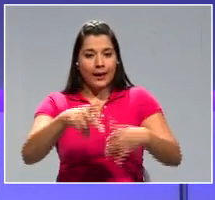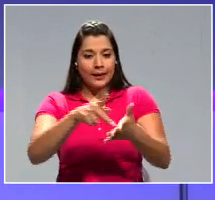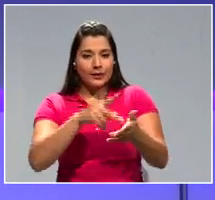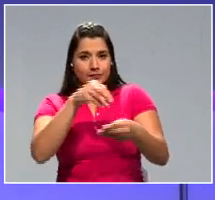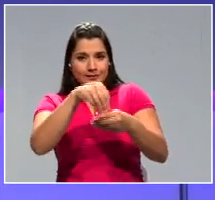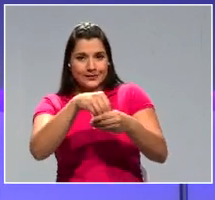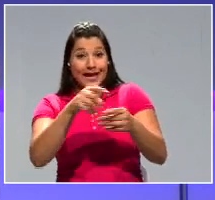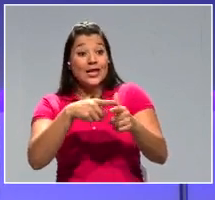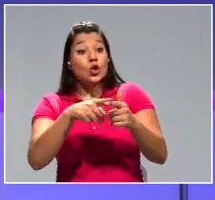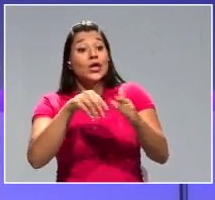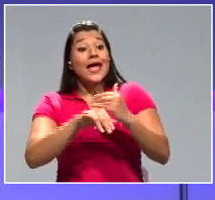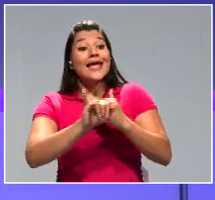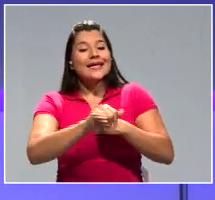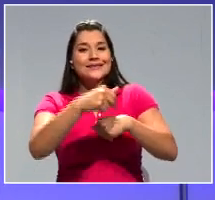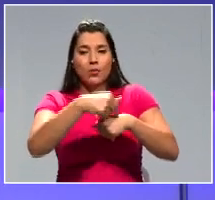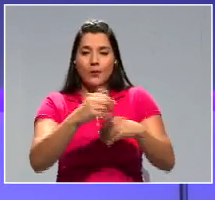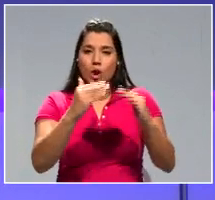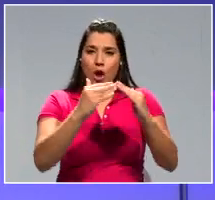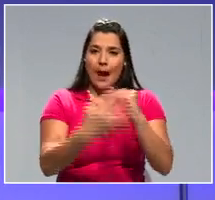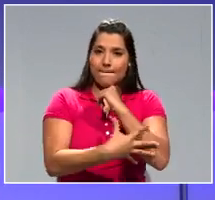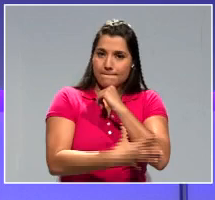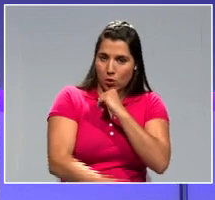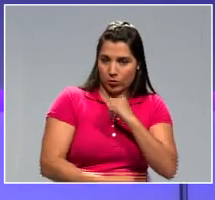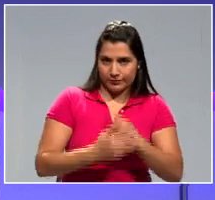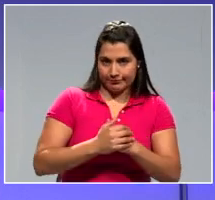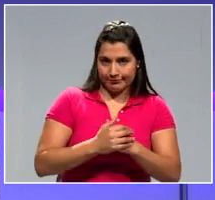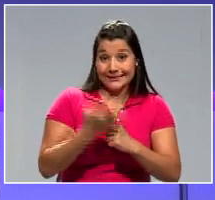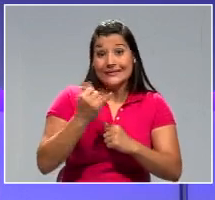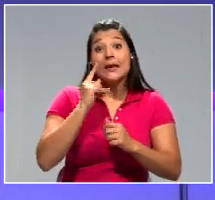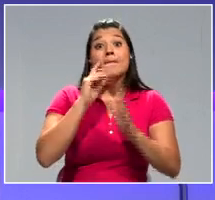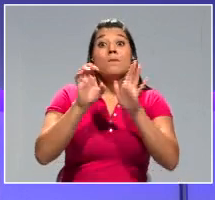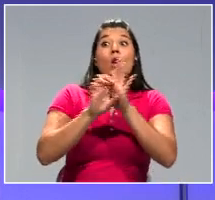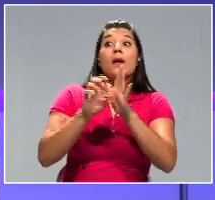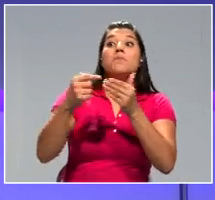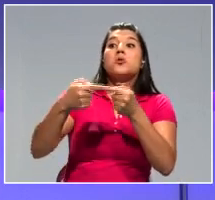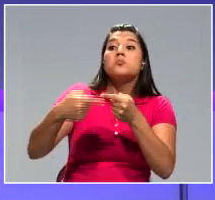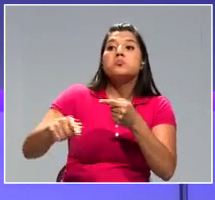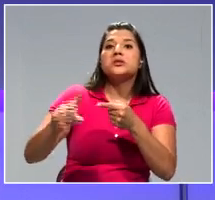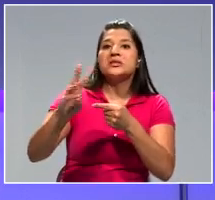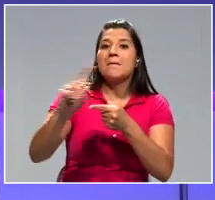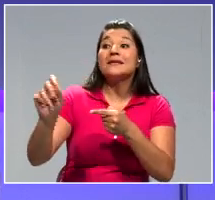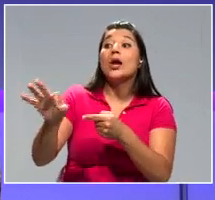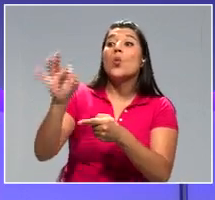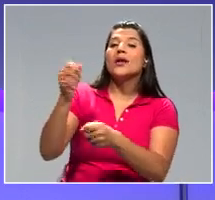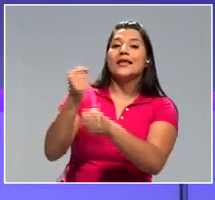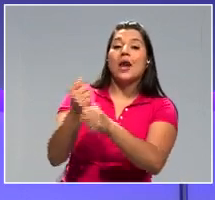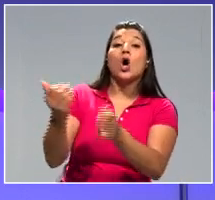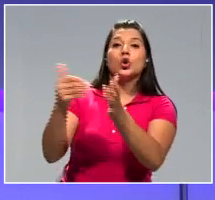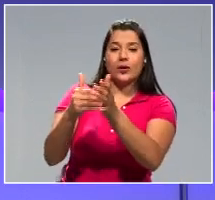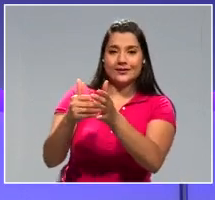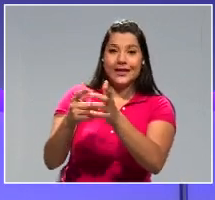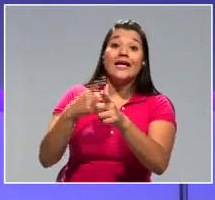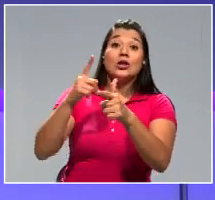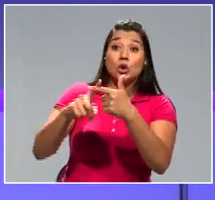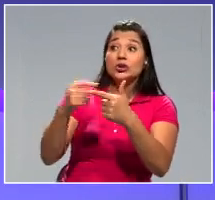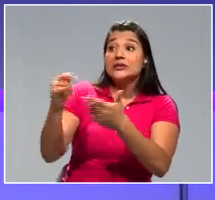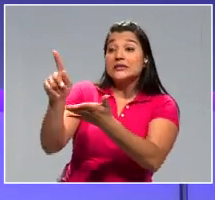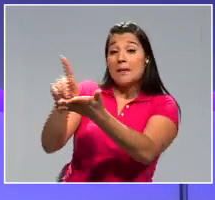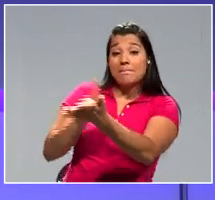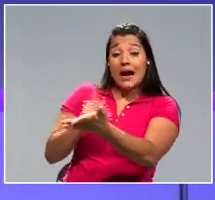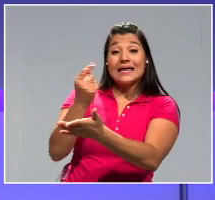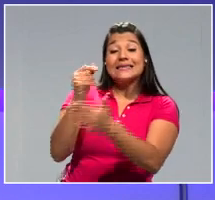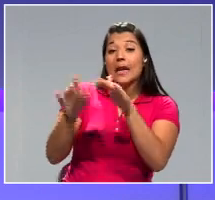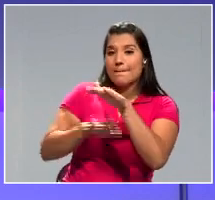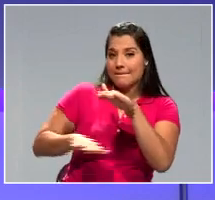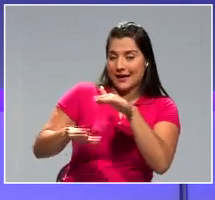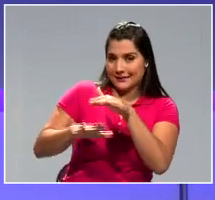es pobre. Si, por ejemplo, en unos 6 meses esa persona encontró un trabajo, entonces puede ser que si ya gana, digamos, el salario